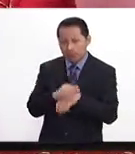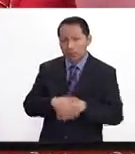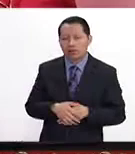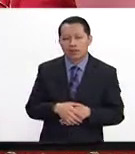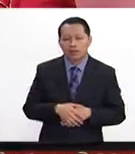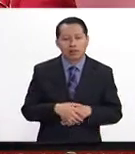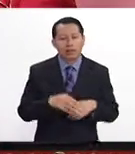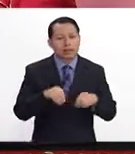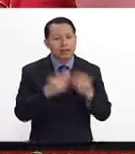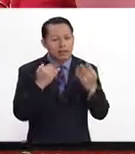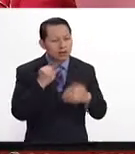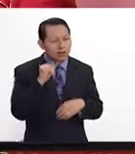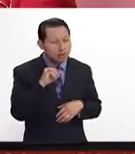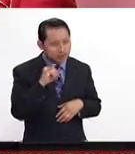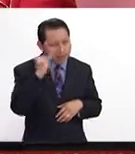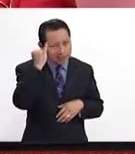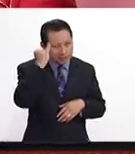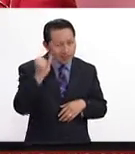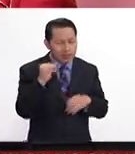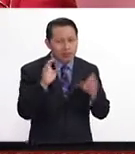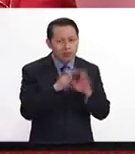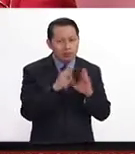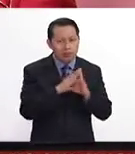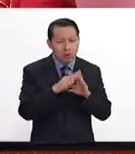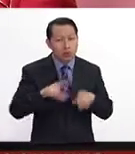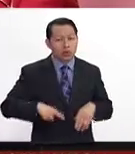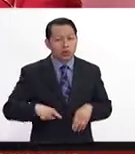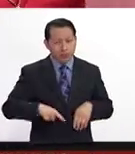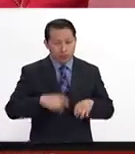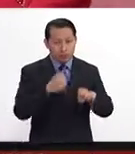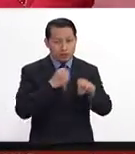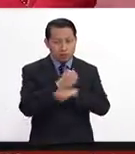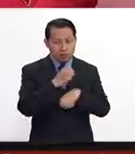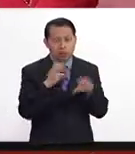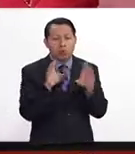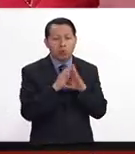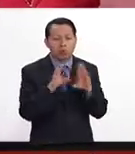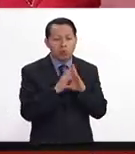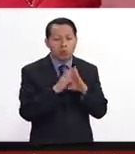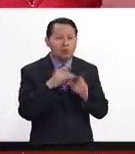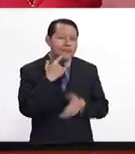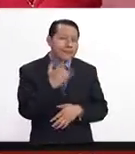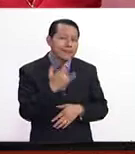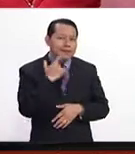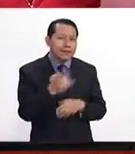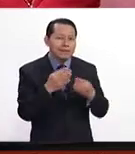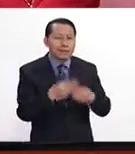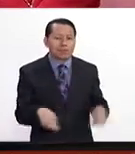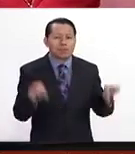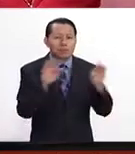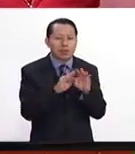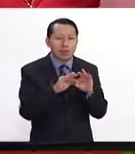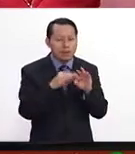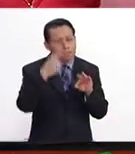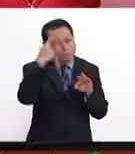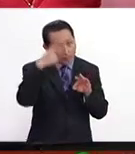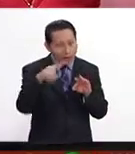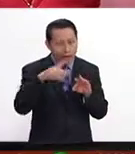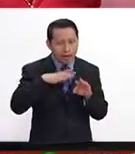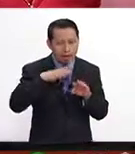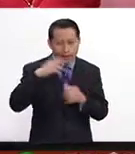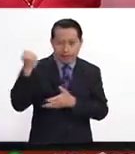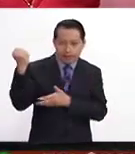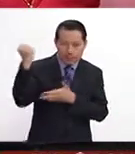la idea de esto es que en el gobierno del estado está haciendo esfuerzos muy importantes para traer inversiones